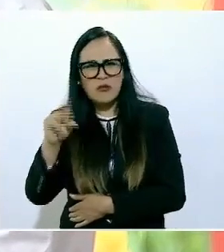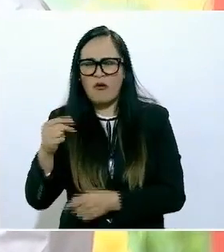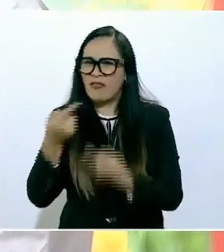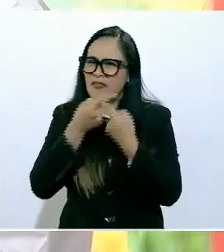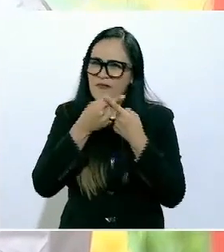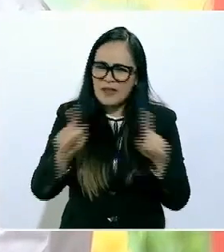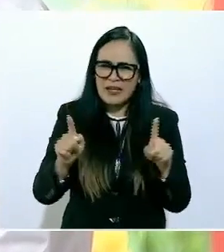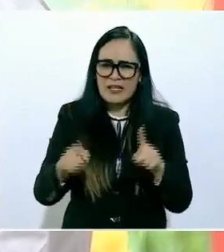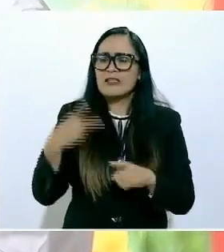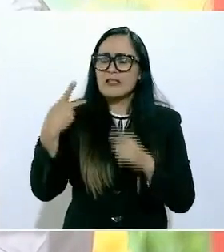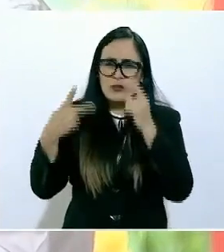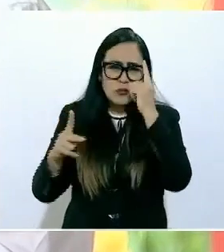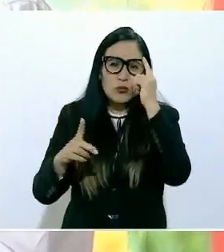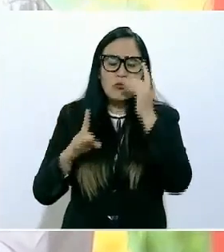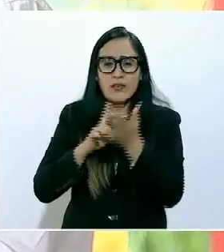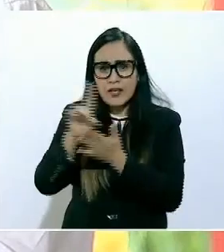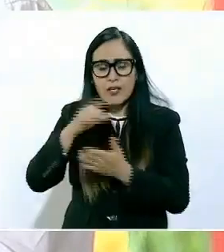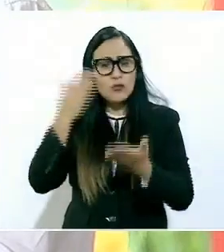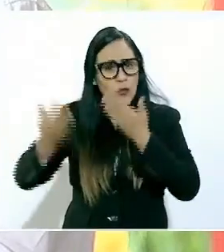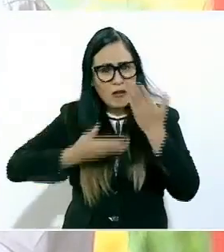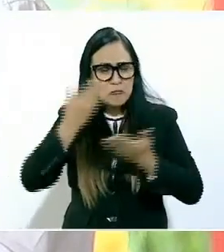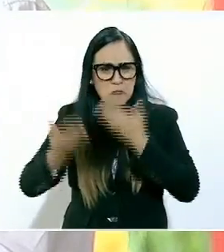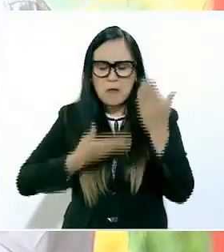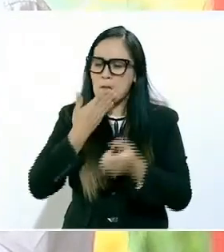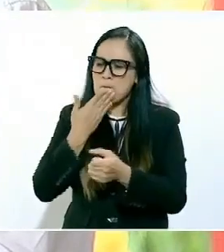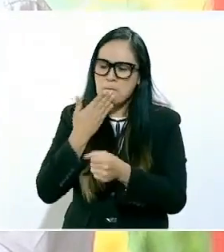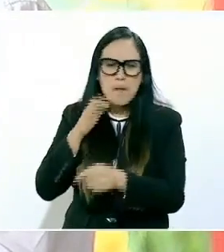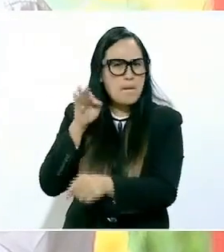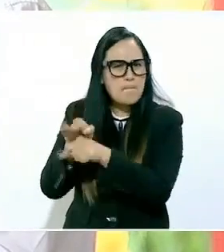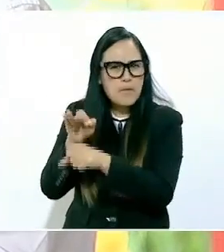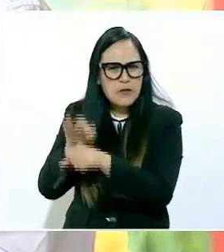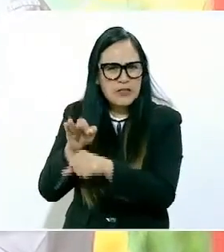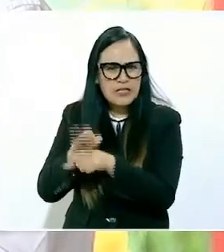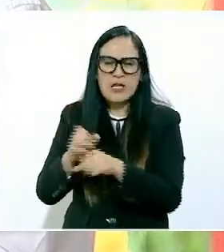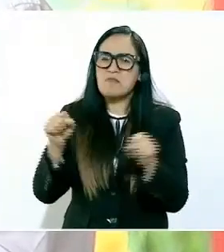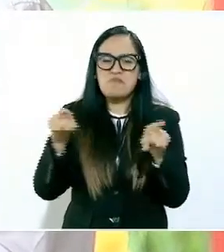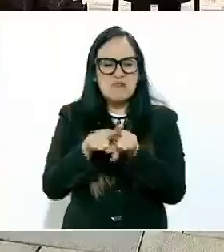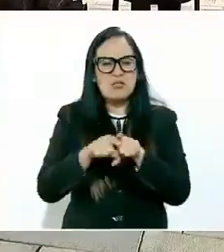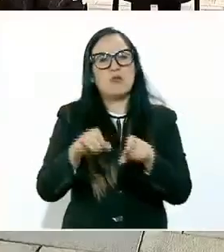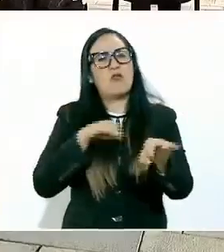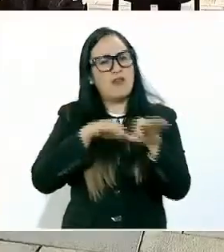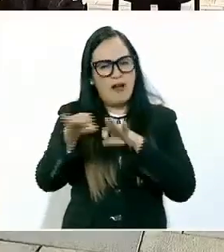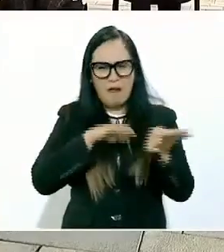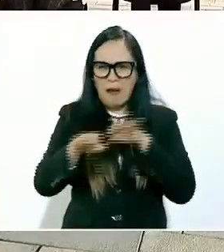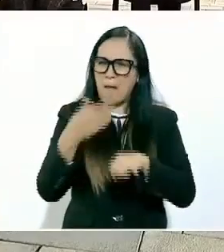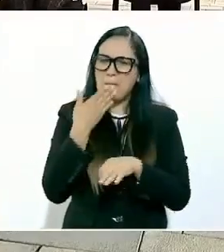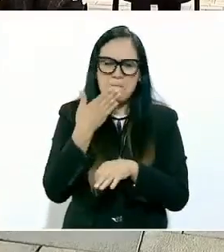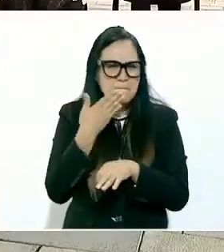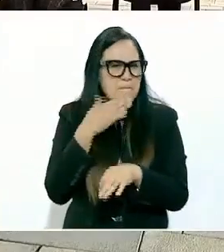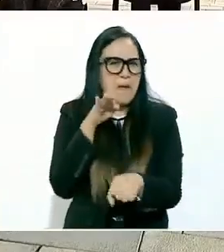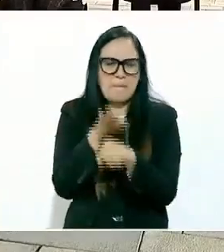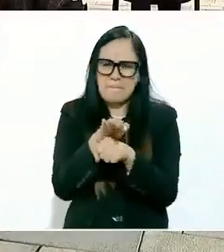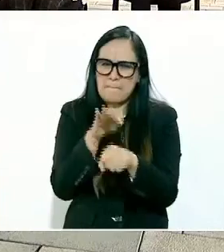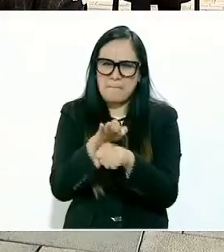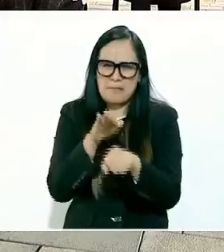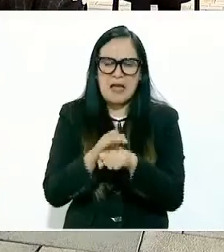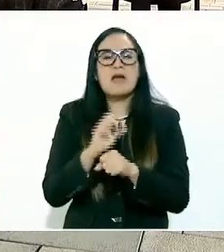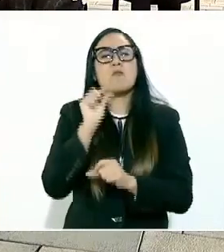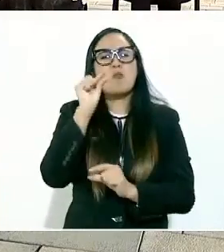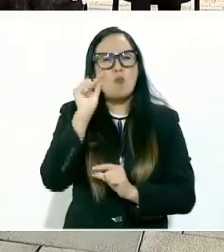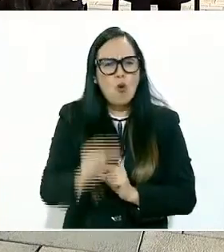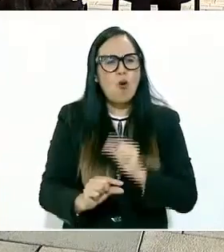el derecho al estudio, el derecho al trabajo. Y así